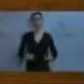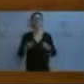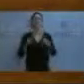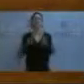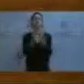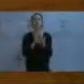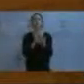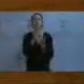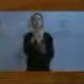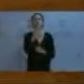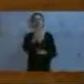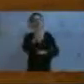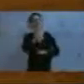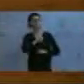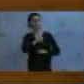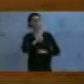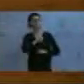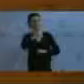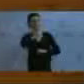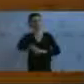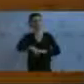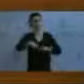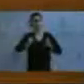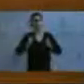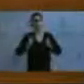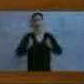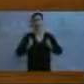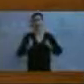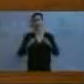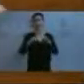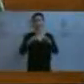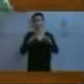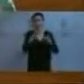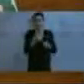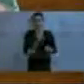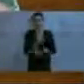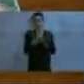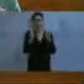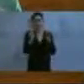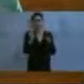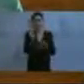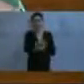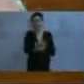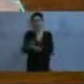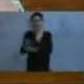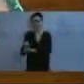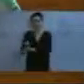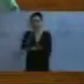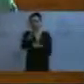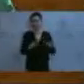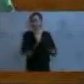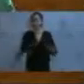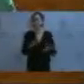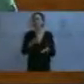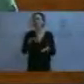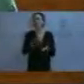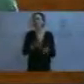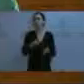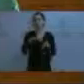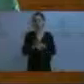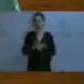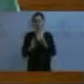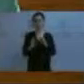dicho a los parados de Asturias que le importan un pito. Y es que, verá, a lo largo de la gestión que ese consejero